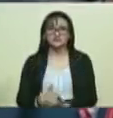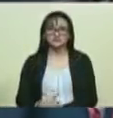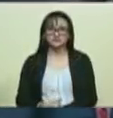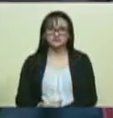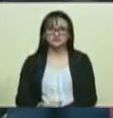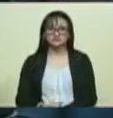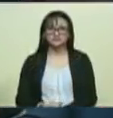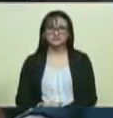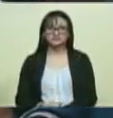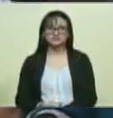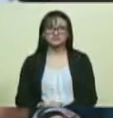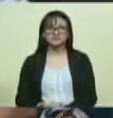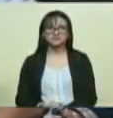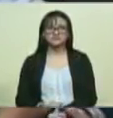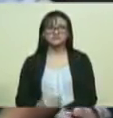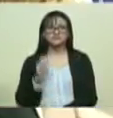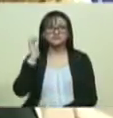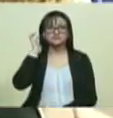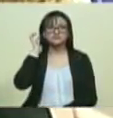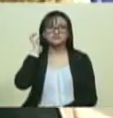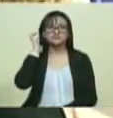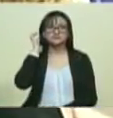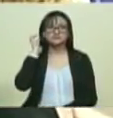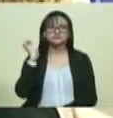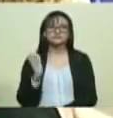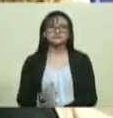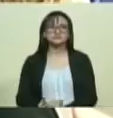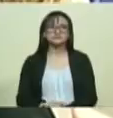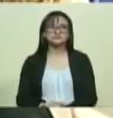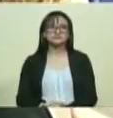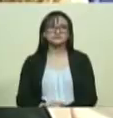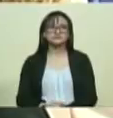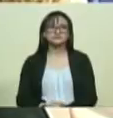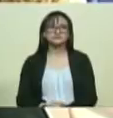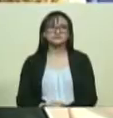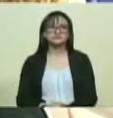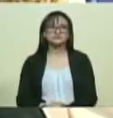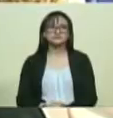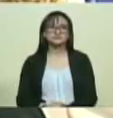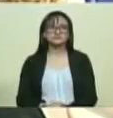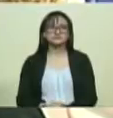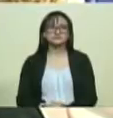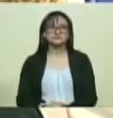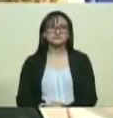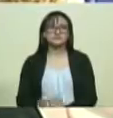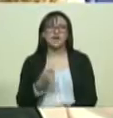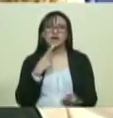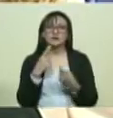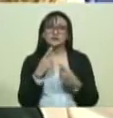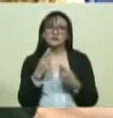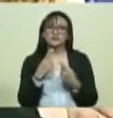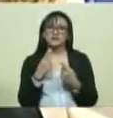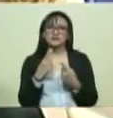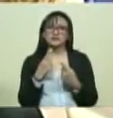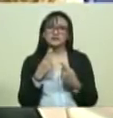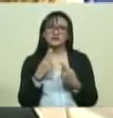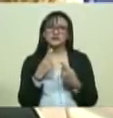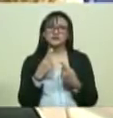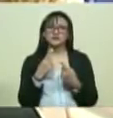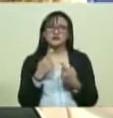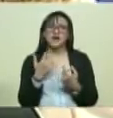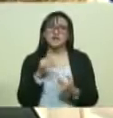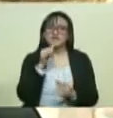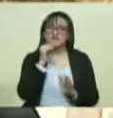ministro hablando de algo yo como estás hablando de presentes santos él en unos entrevistó solamente ha dicho que tiene